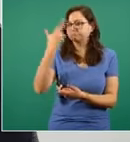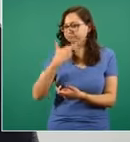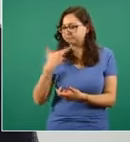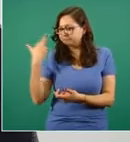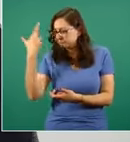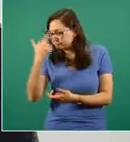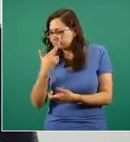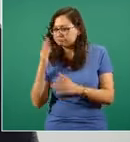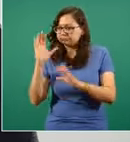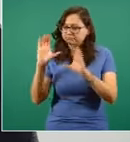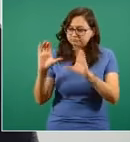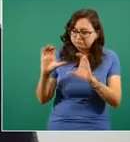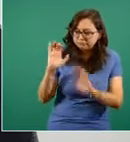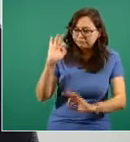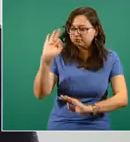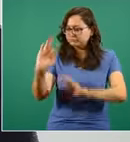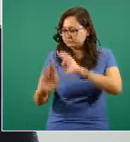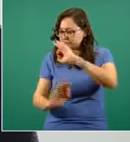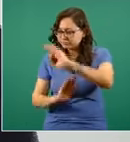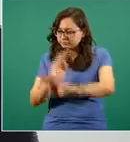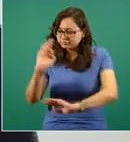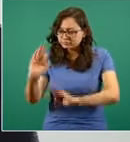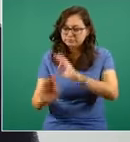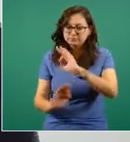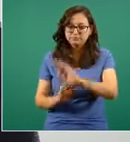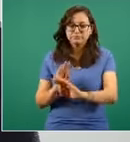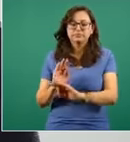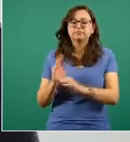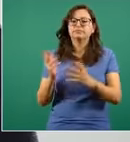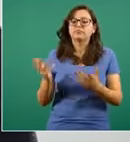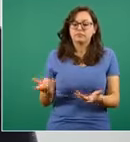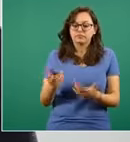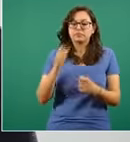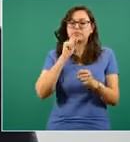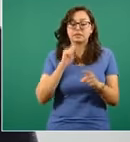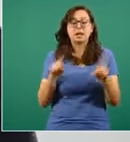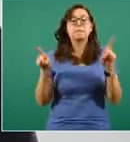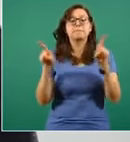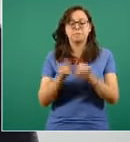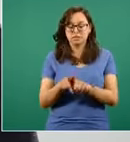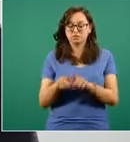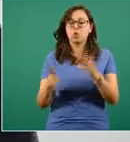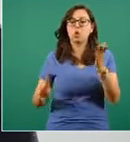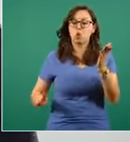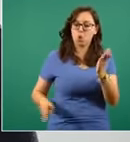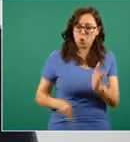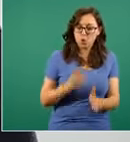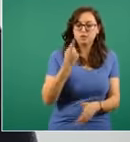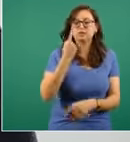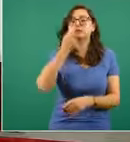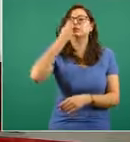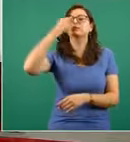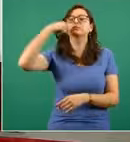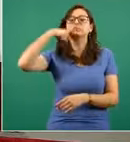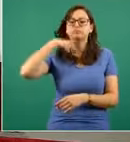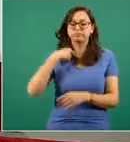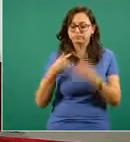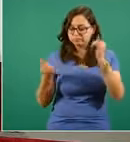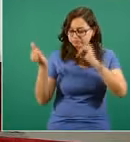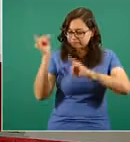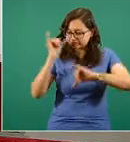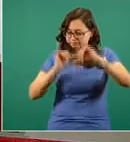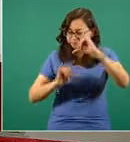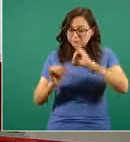revisión clínica por parte de los médicos especialistas, se le tomaron también exámenes de laboratorio, obviamente para conocer